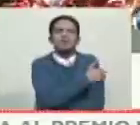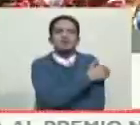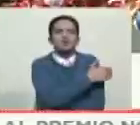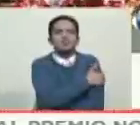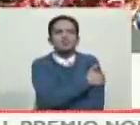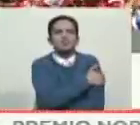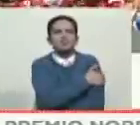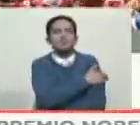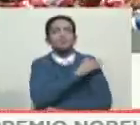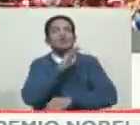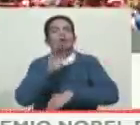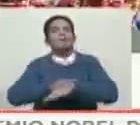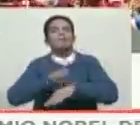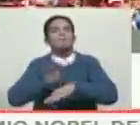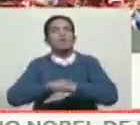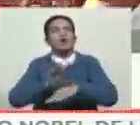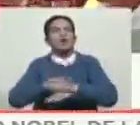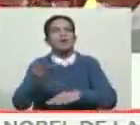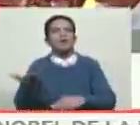Porque siendo...